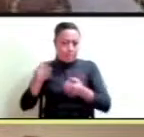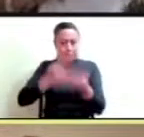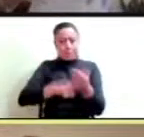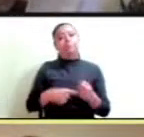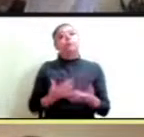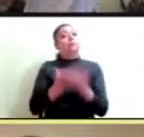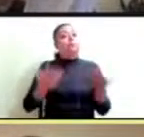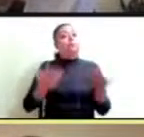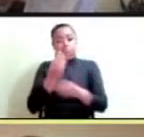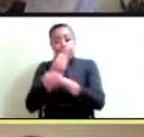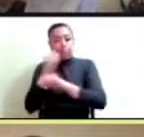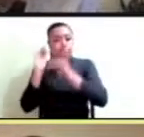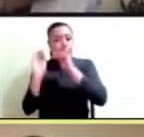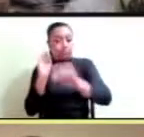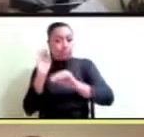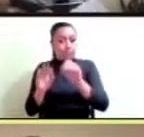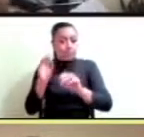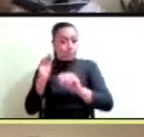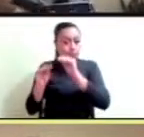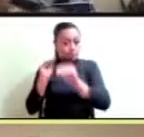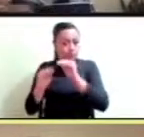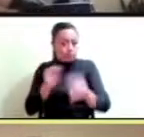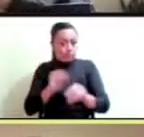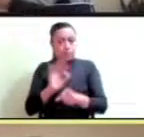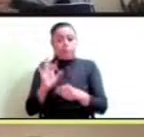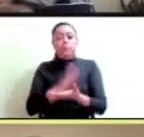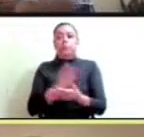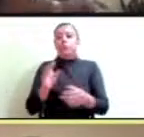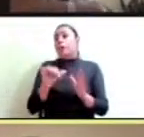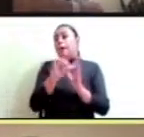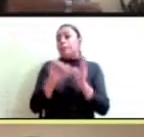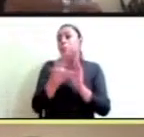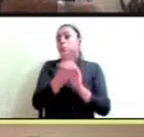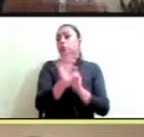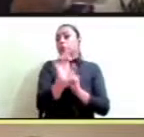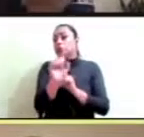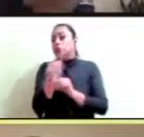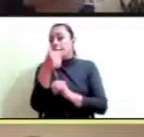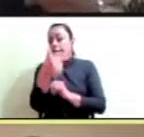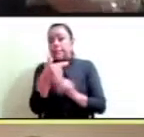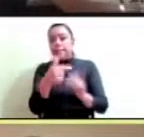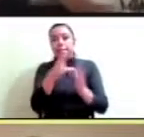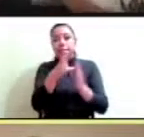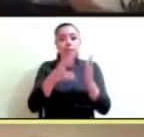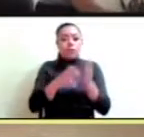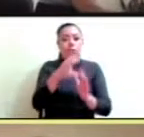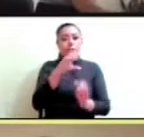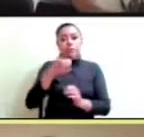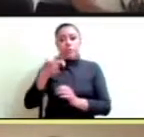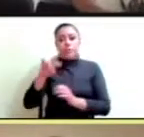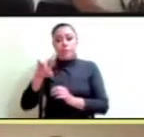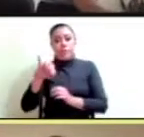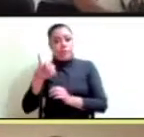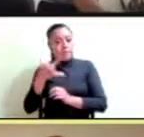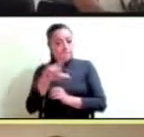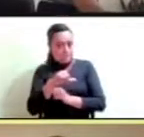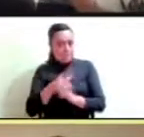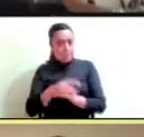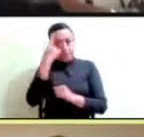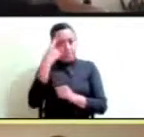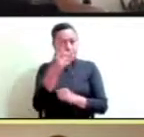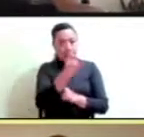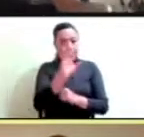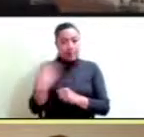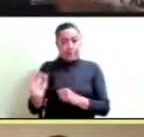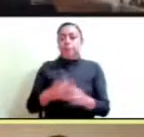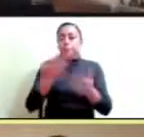víctima. Solo se prevé en el artículo 267 del Código Civil para el Distrito Federal que cuando el cónyuge de manera unilateral desee promover el